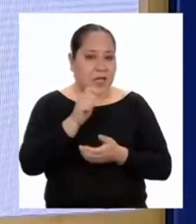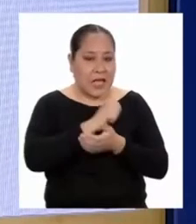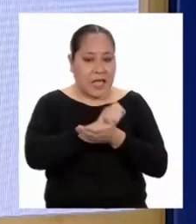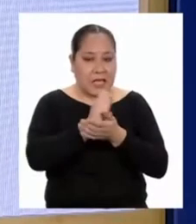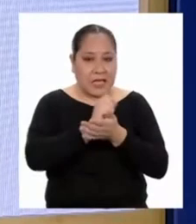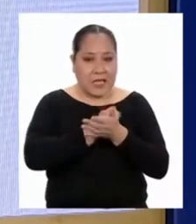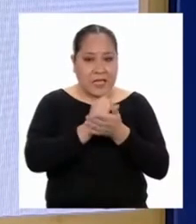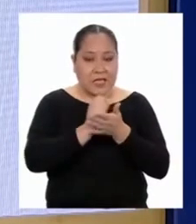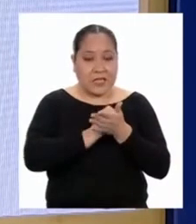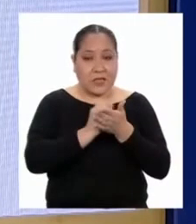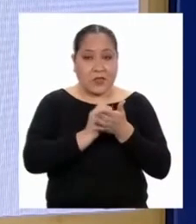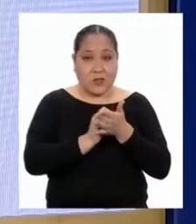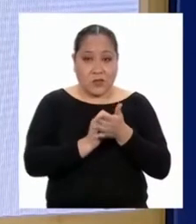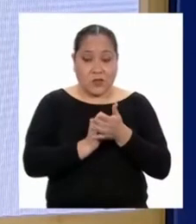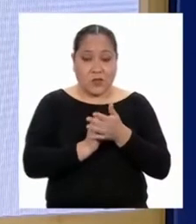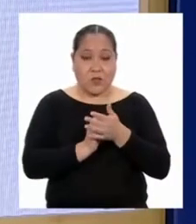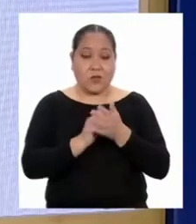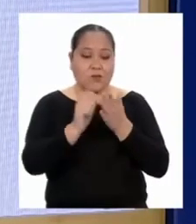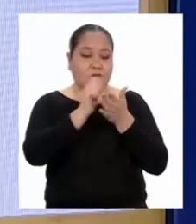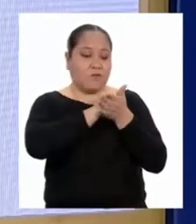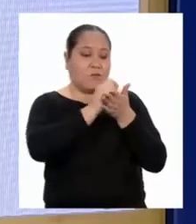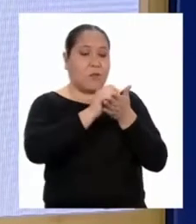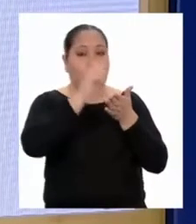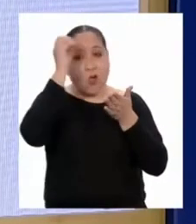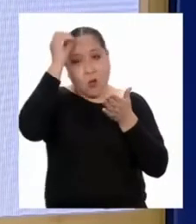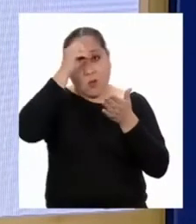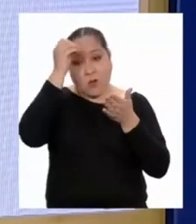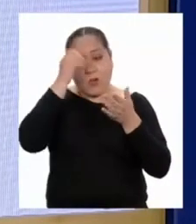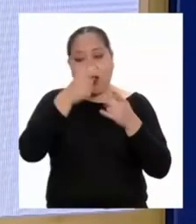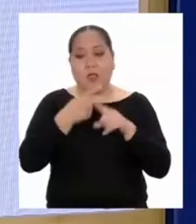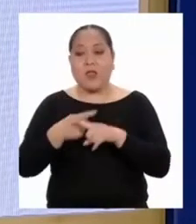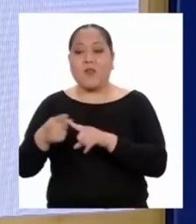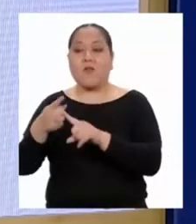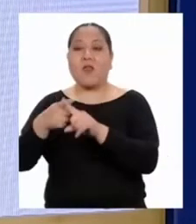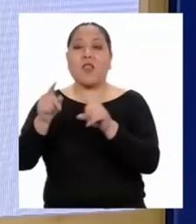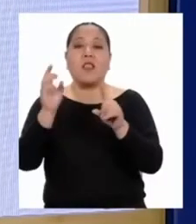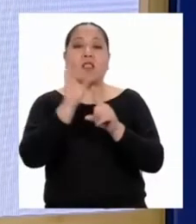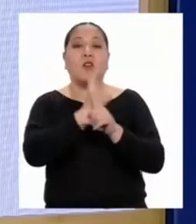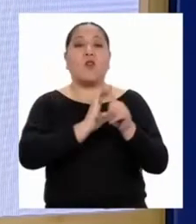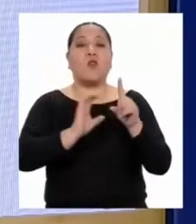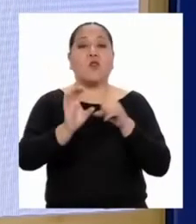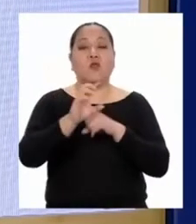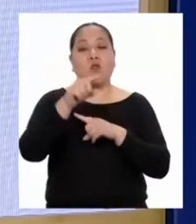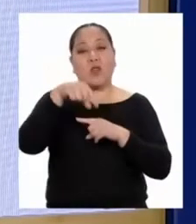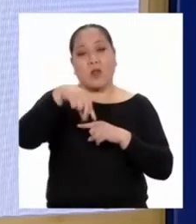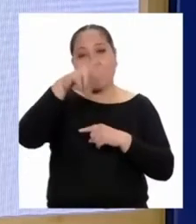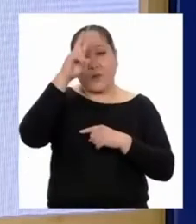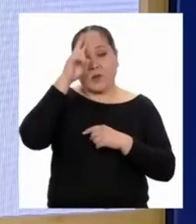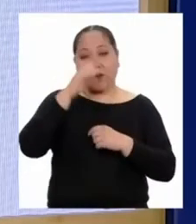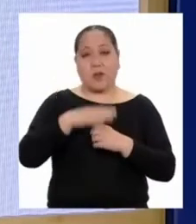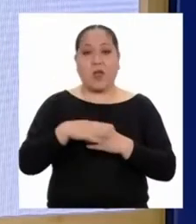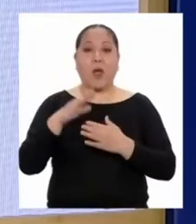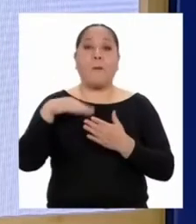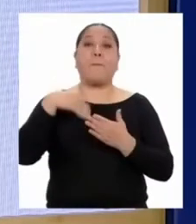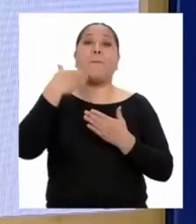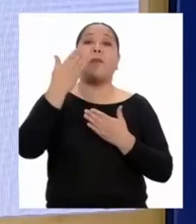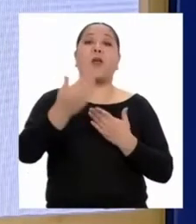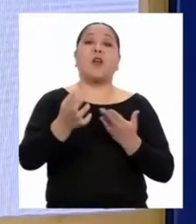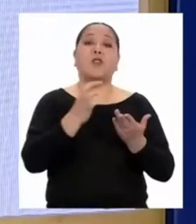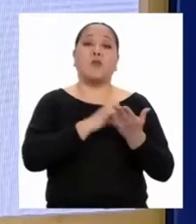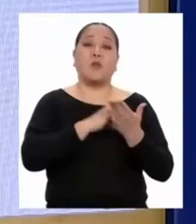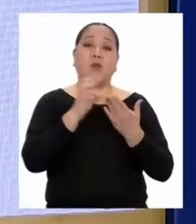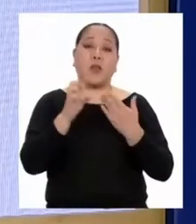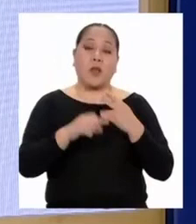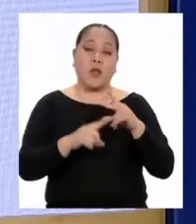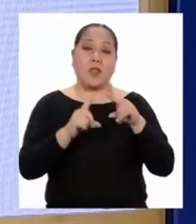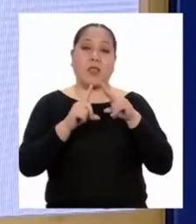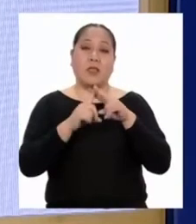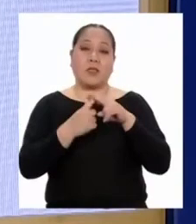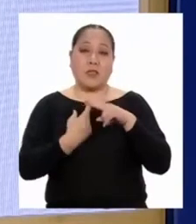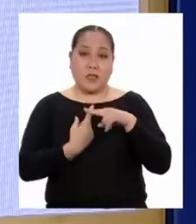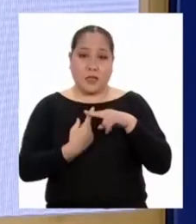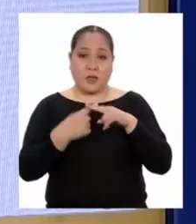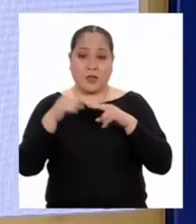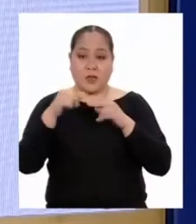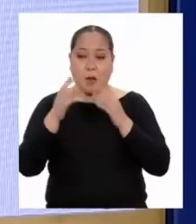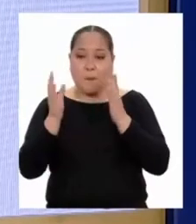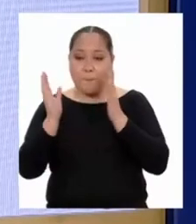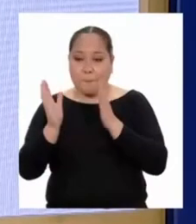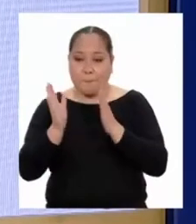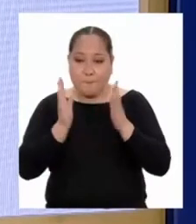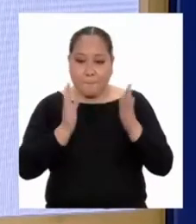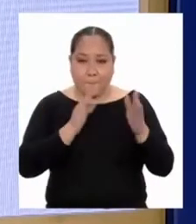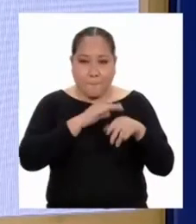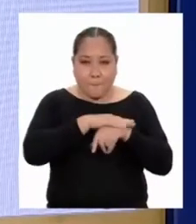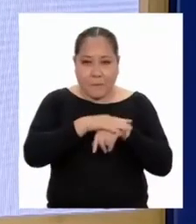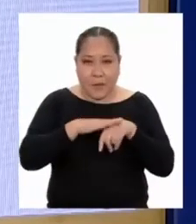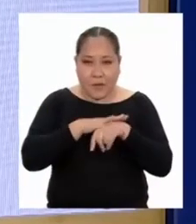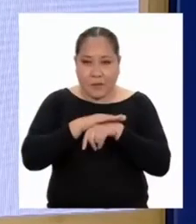un artículo de opinión sobre la diversidad cultural peruana. En el siguiente programa iniciaremos el trabajo de